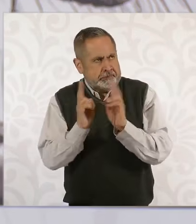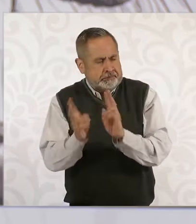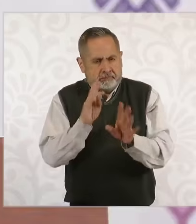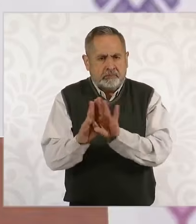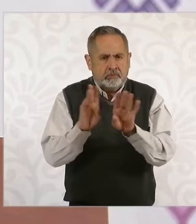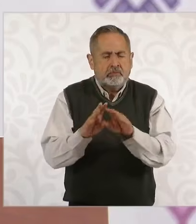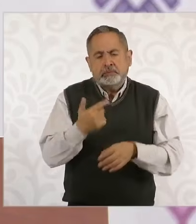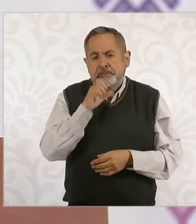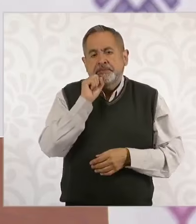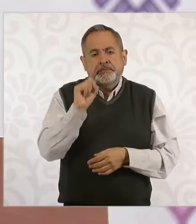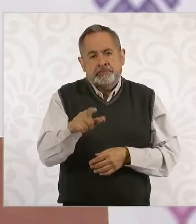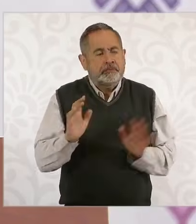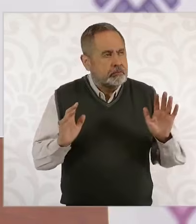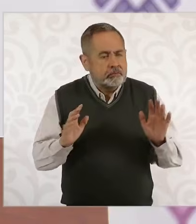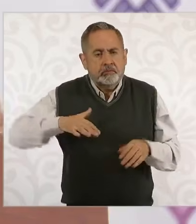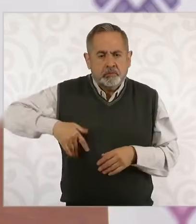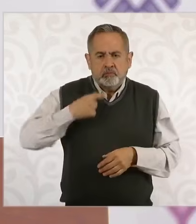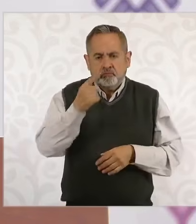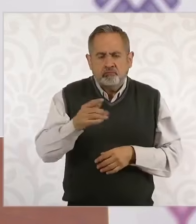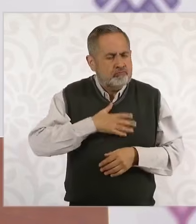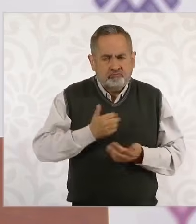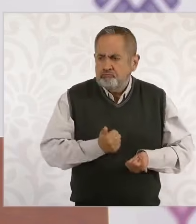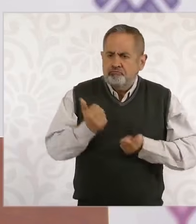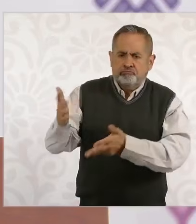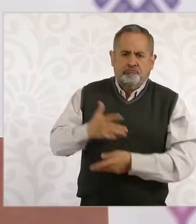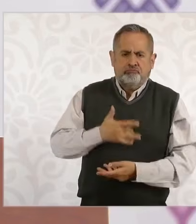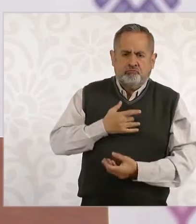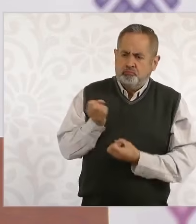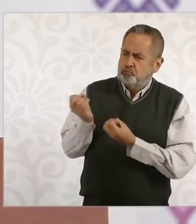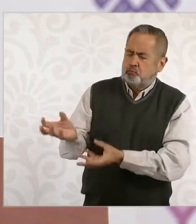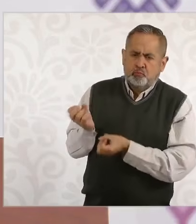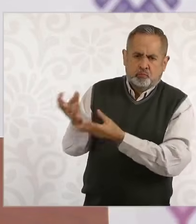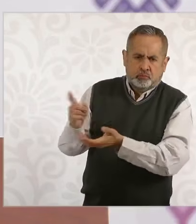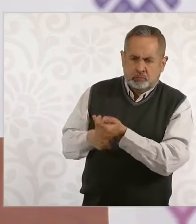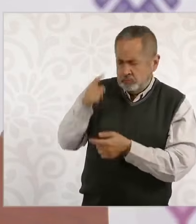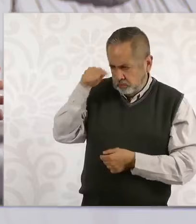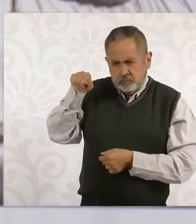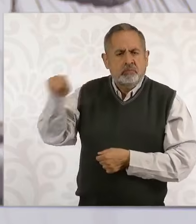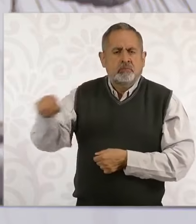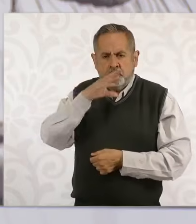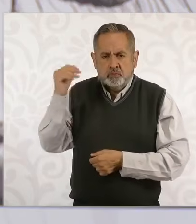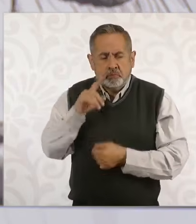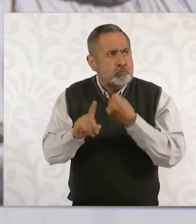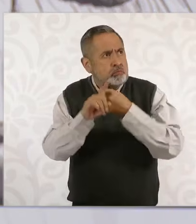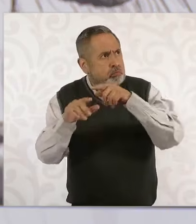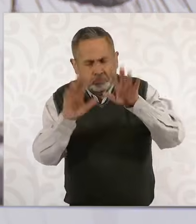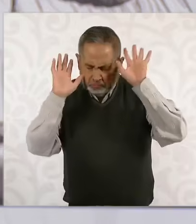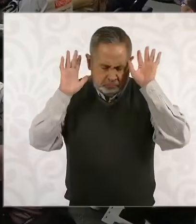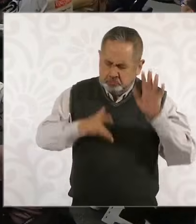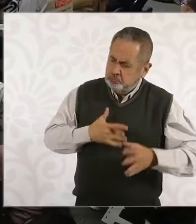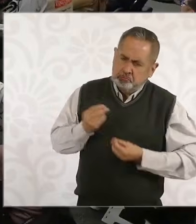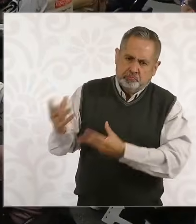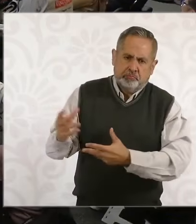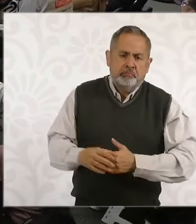Y al mismo tiempo, como lo dije, vamos a enviar ayuda humanitaria mientras tanto, en lo que se resuelve el tema del petróleo. Sí, es